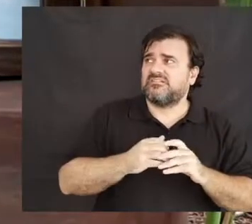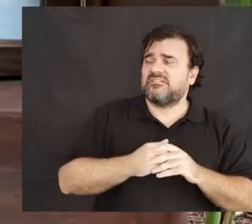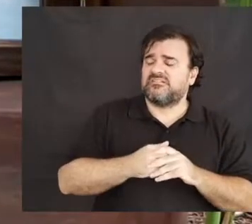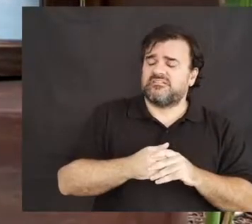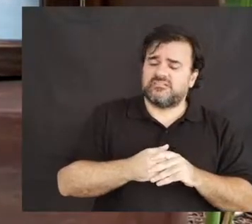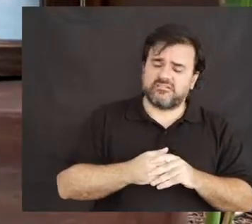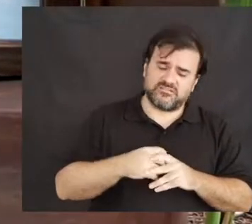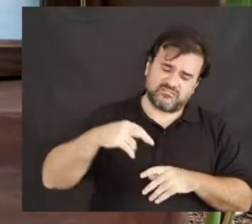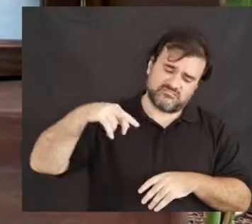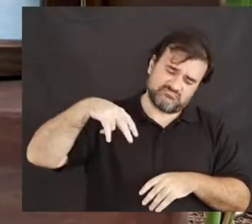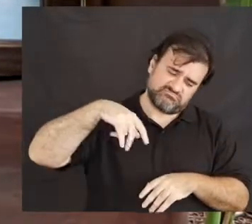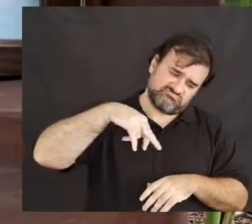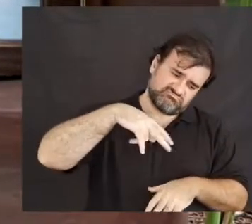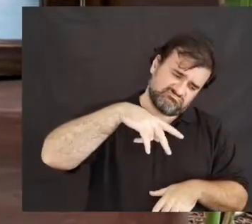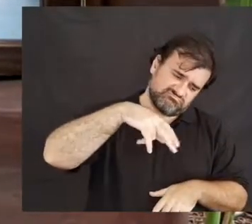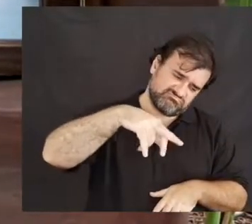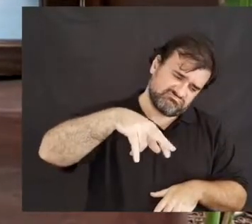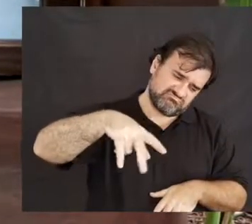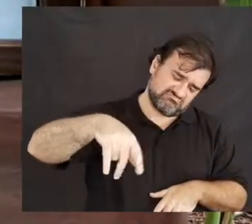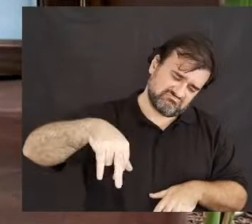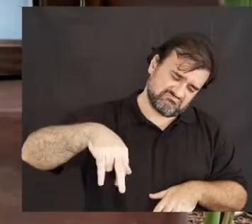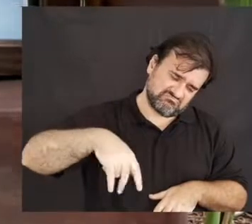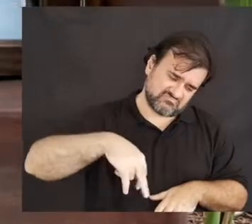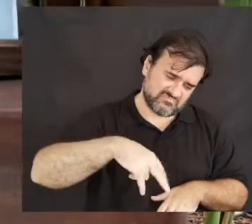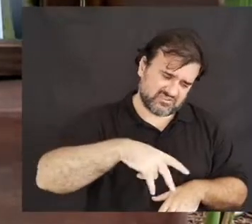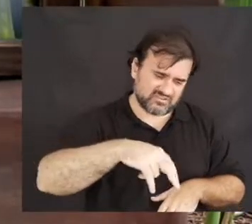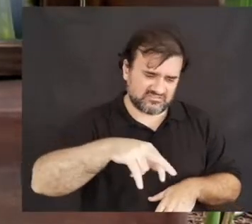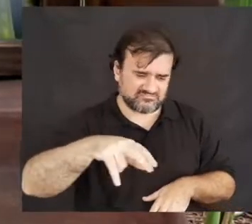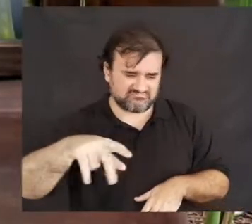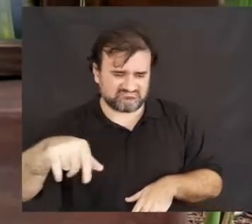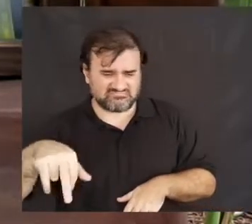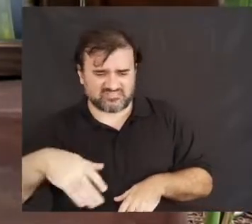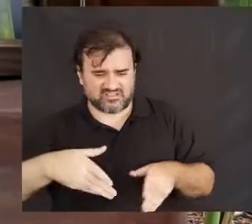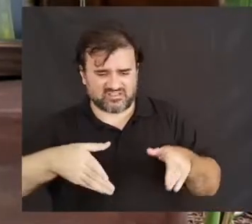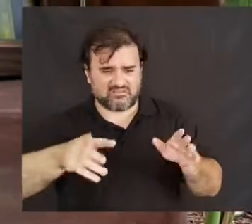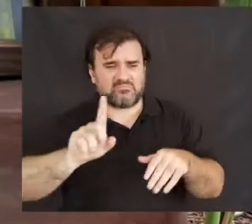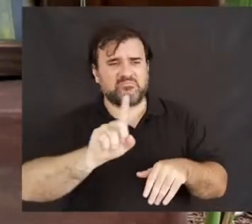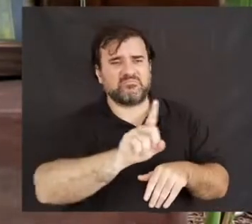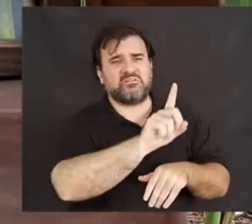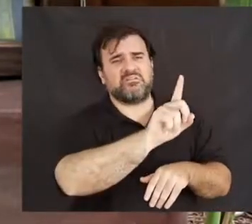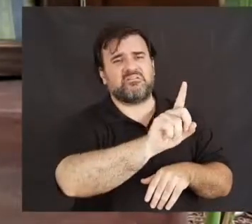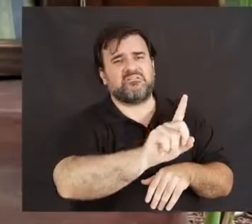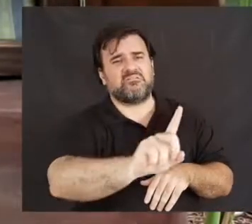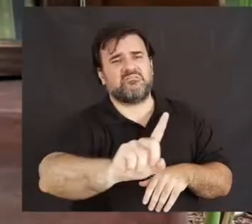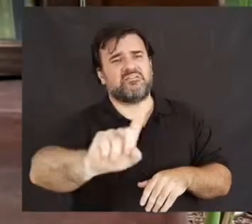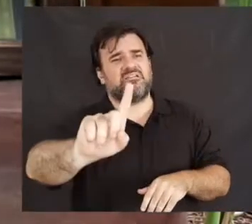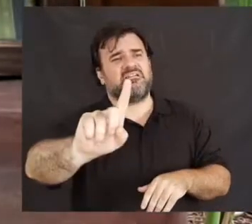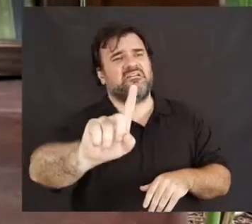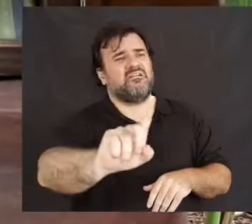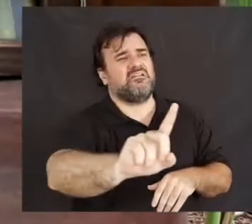Y descendió la escalera de caracol y por la enlunada veredita se hundió en el mar de sombras del cañaveral,